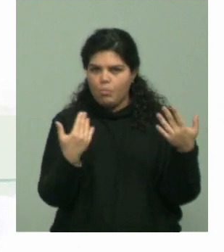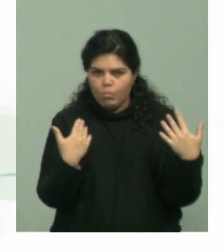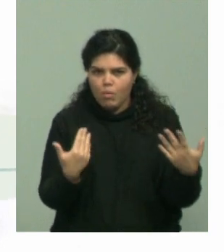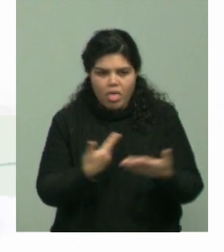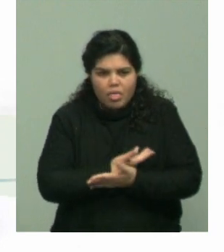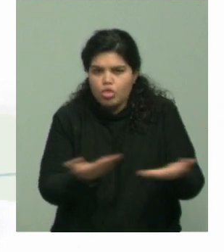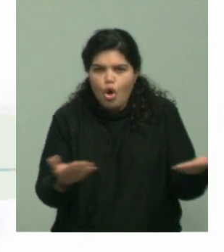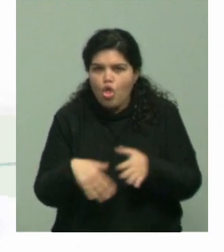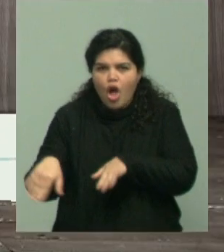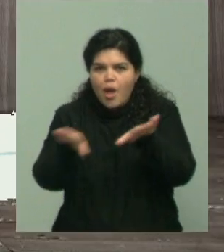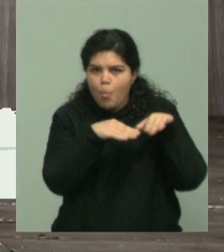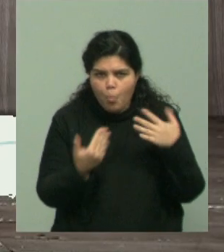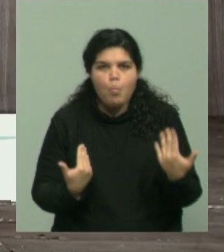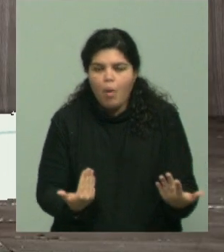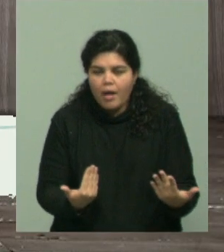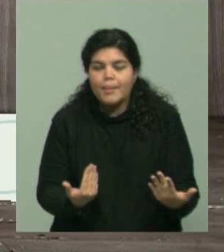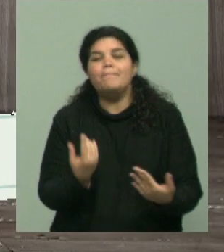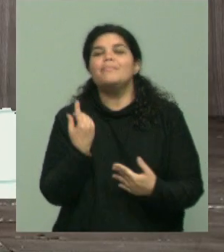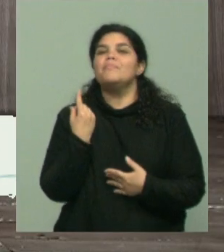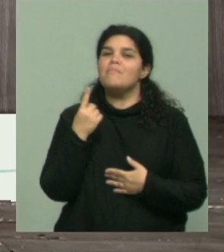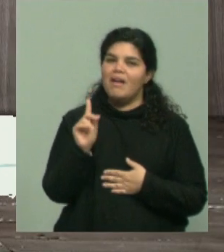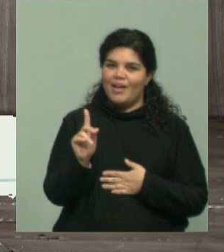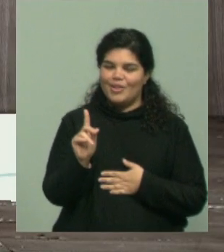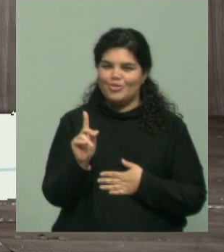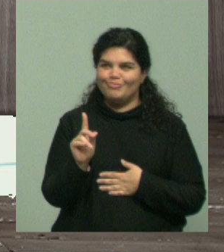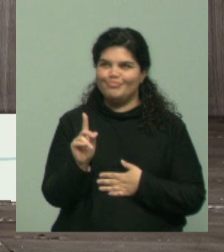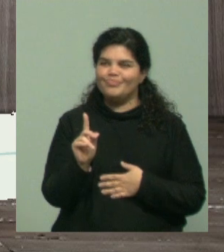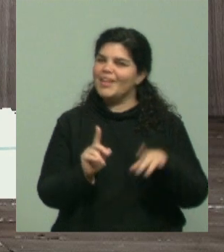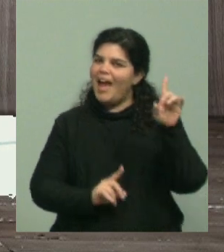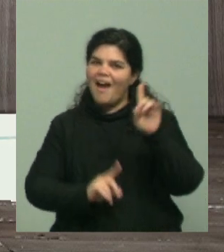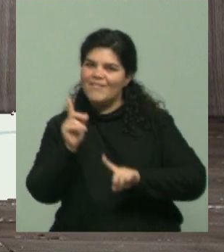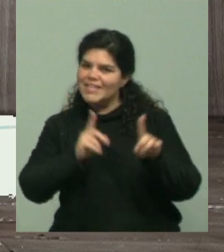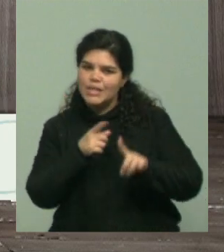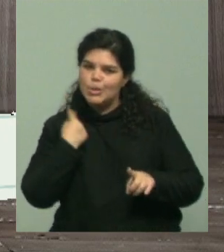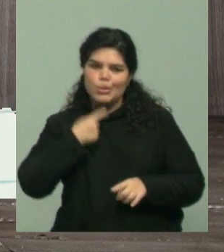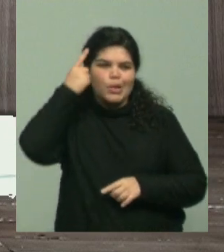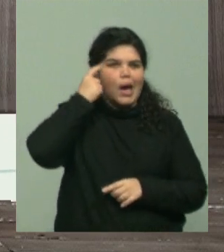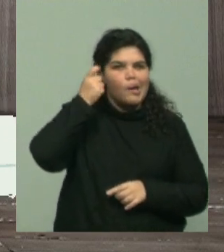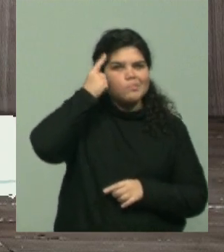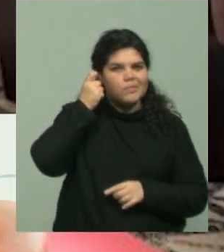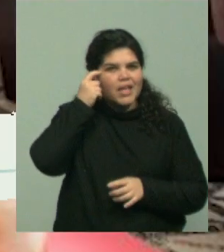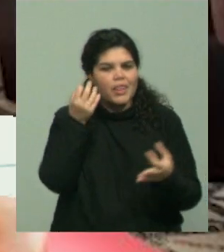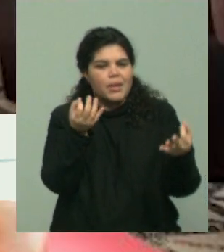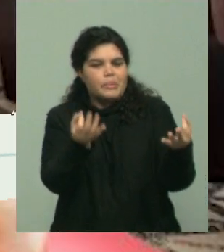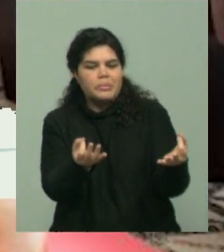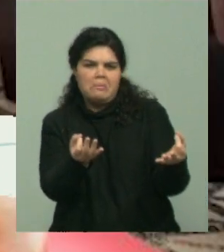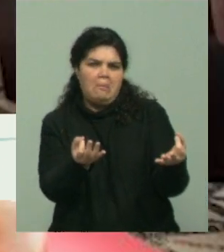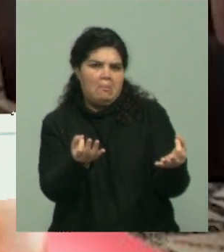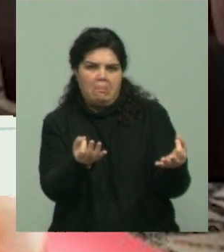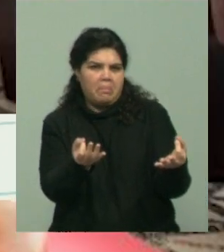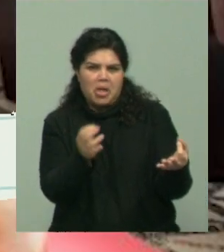Ahora, no todos por ahí de repente estamos preparados para estudiar yoga, porque todos lo vemos como una